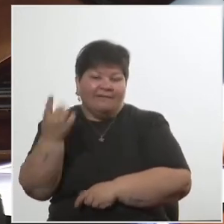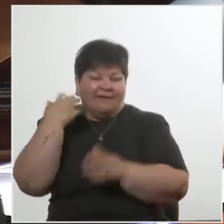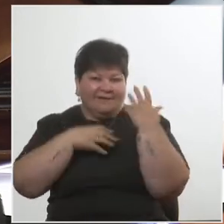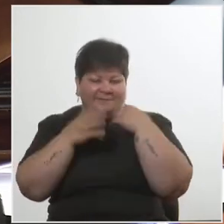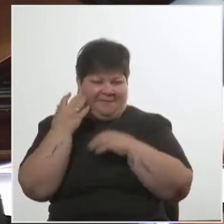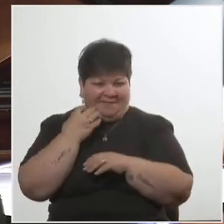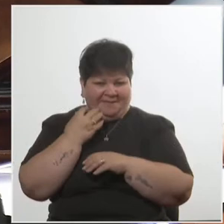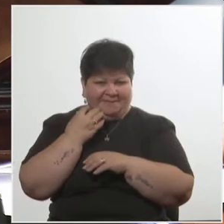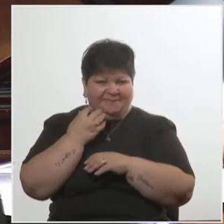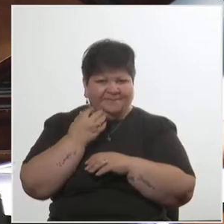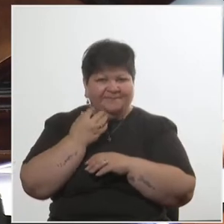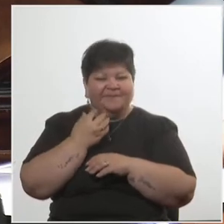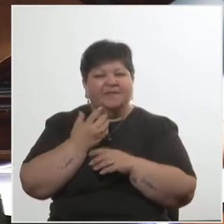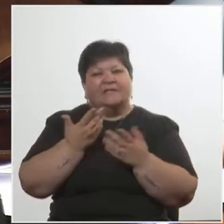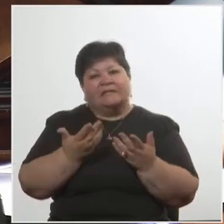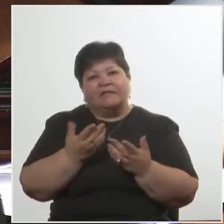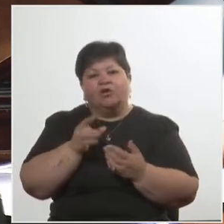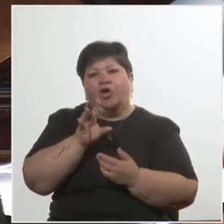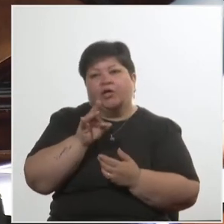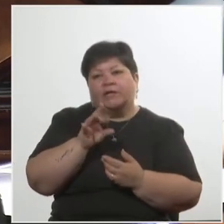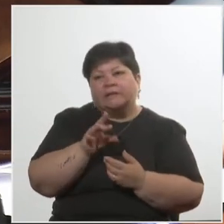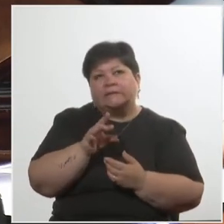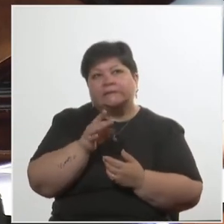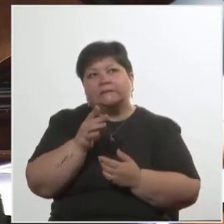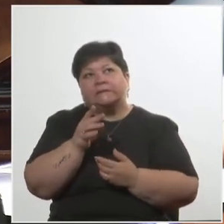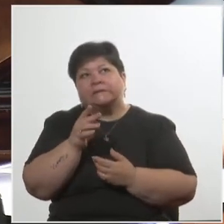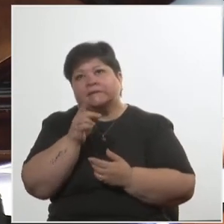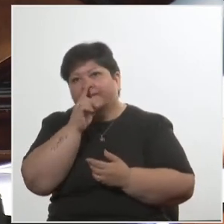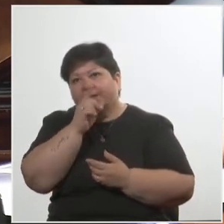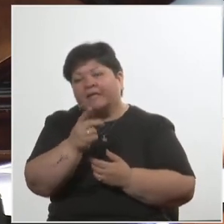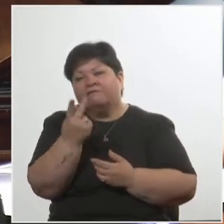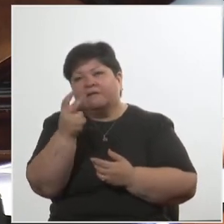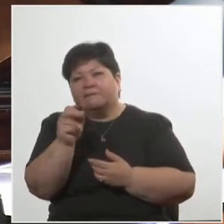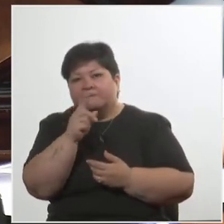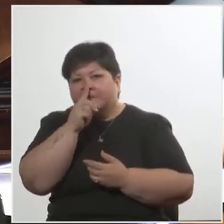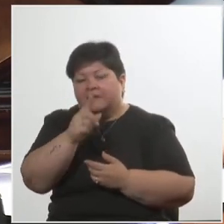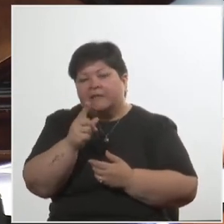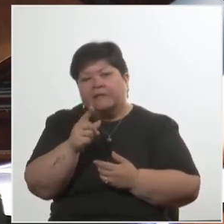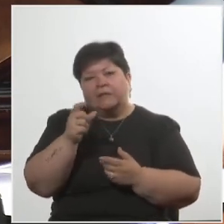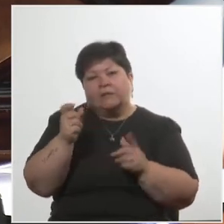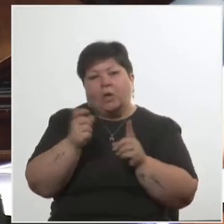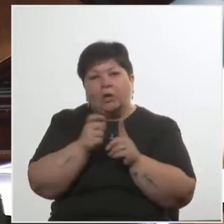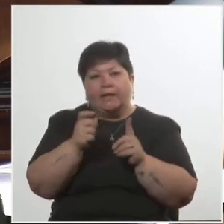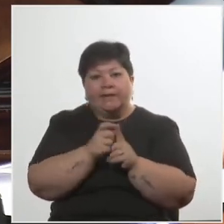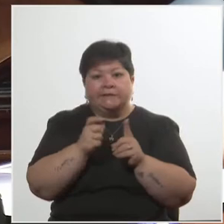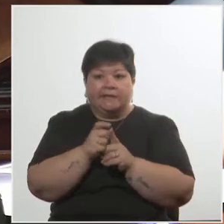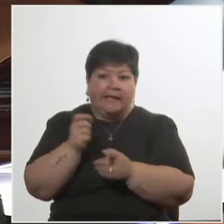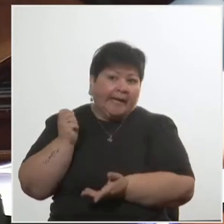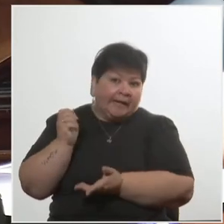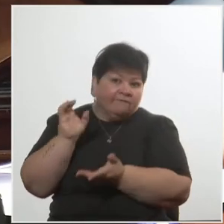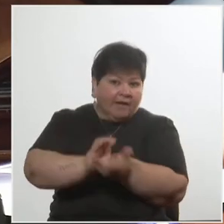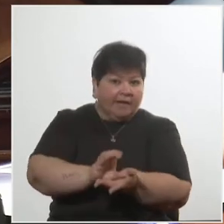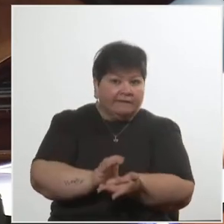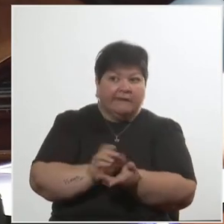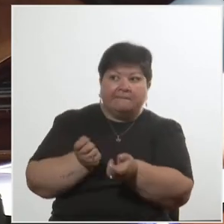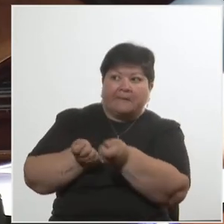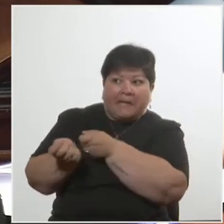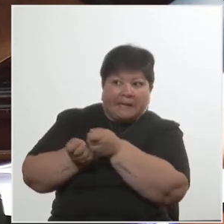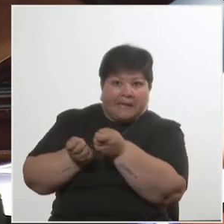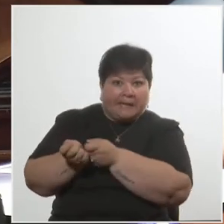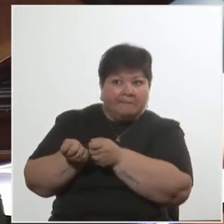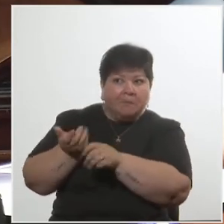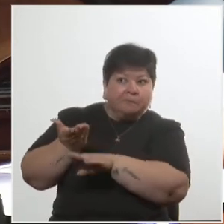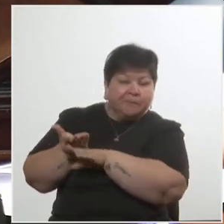que capaz que con 15 o 20 mil dólares en tambos hace la diferencia a la hora de de de de de de del flujo de